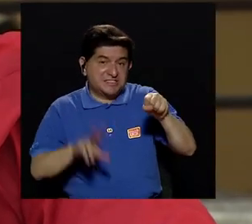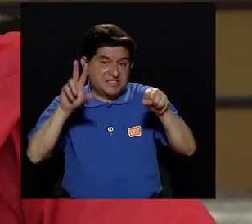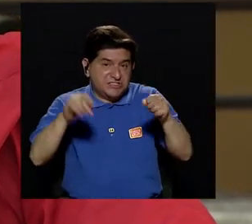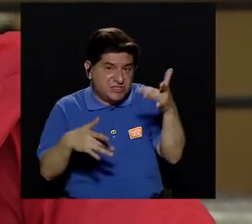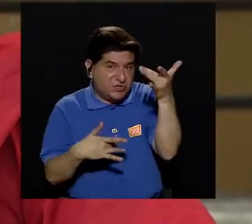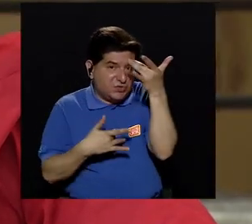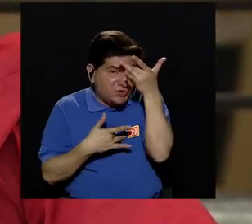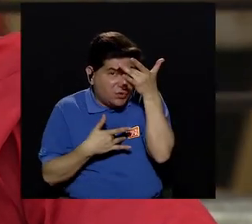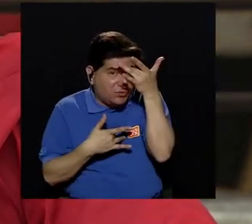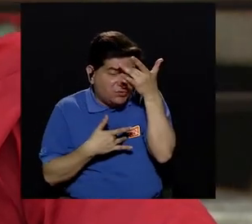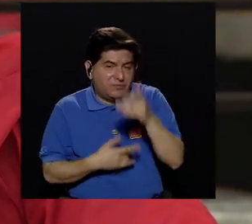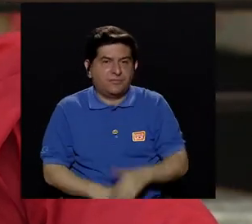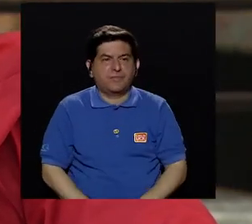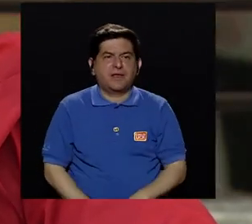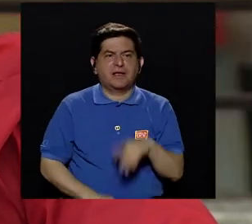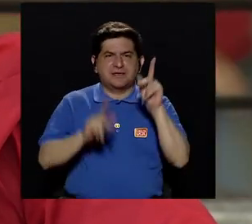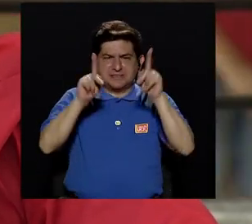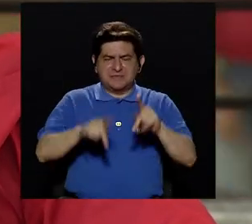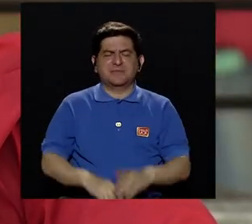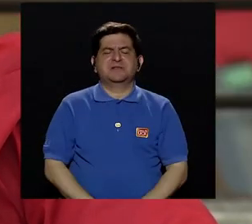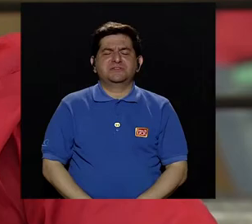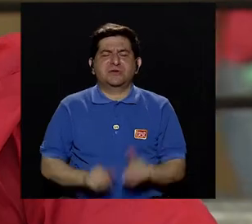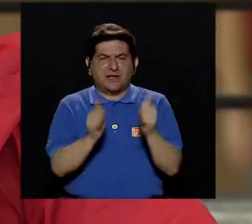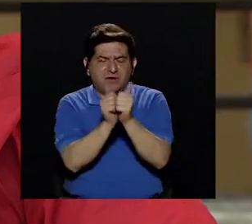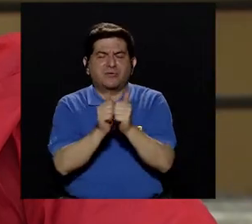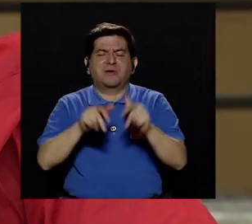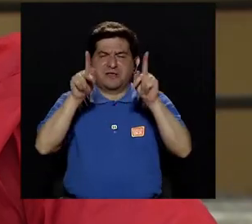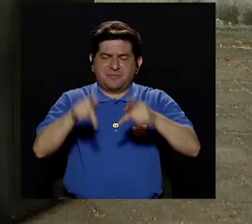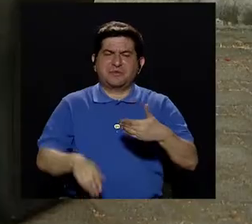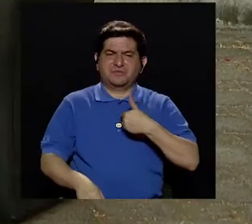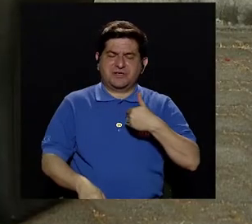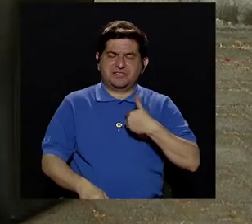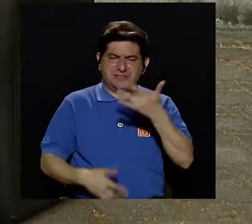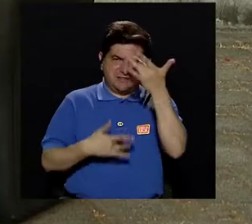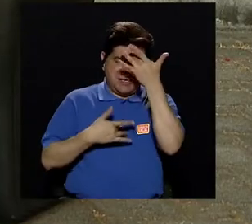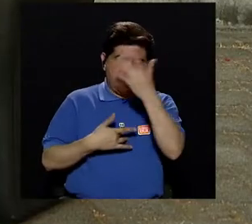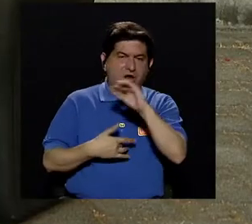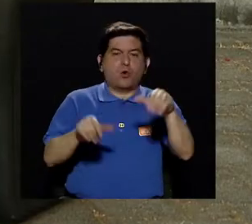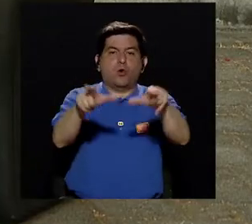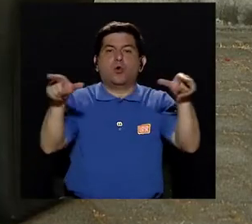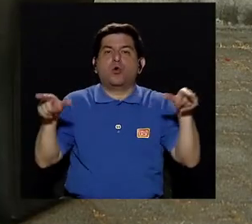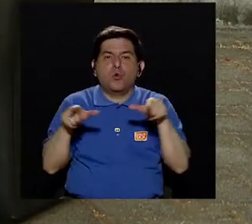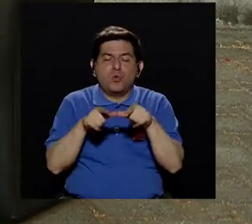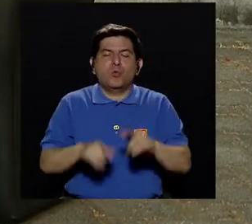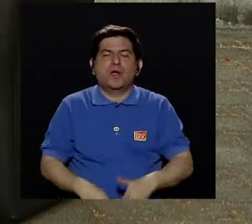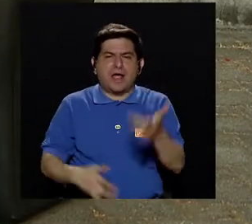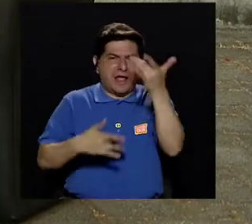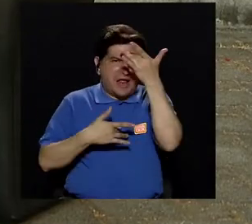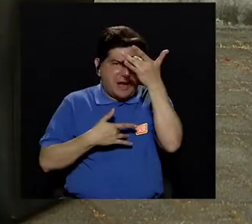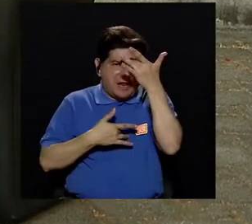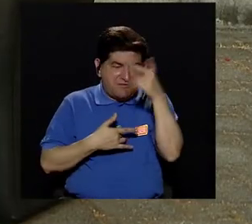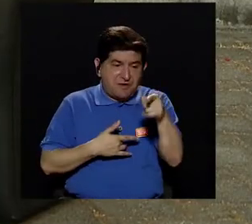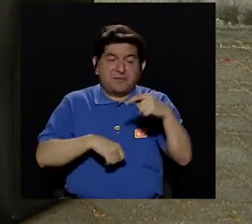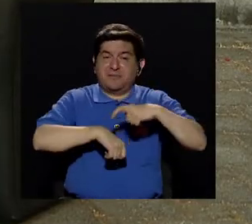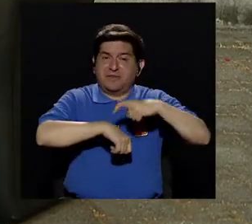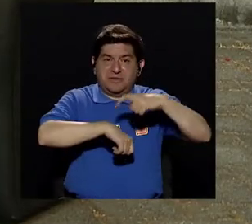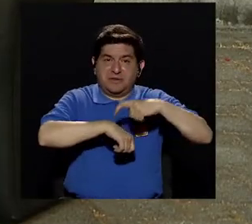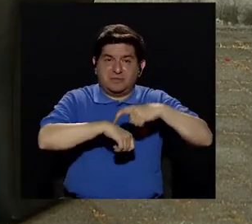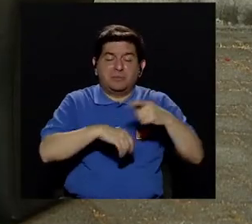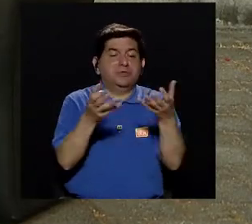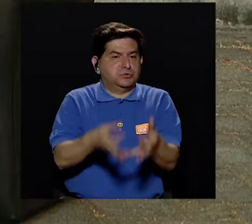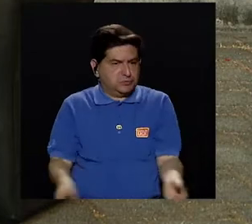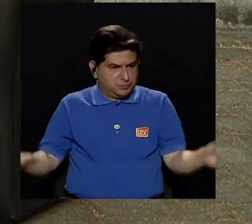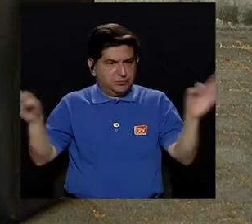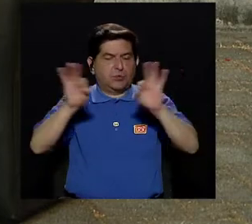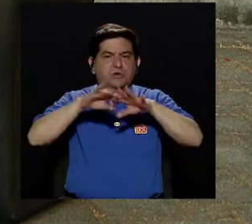no la enfermedad, si vive con personas que han tenido la enfermedad o si vive en una zona donde la enfermedad está siendo en ese momento